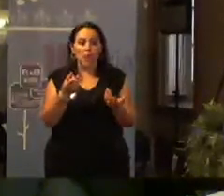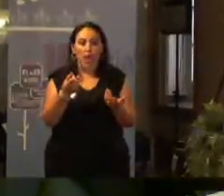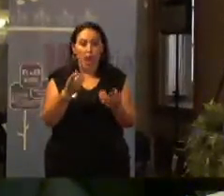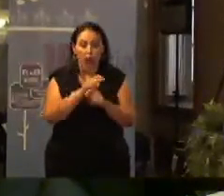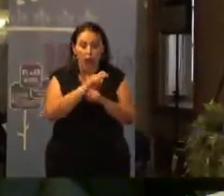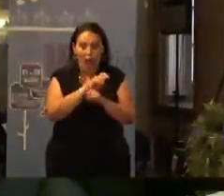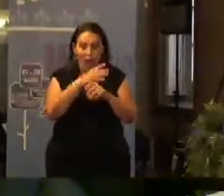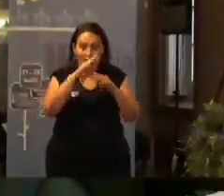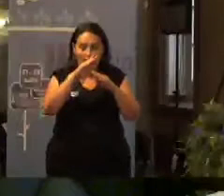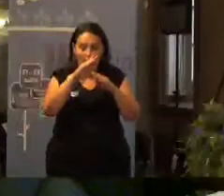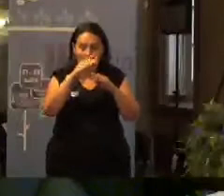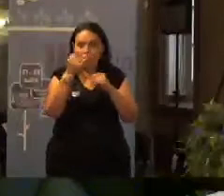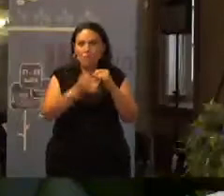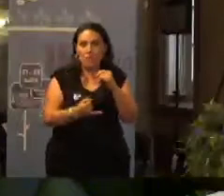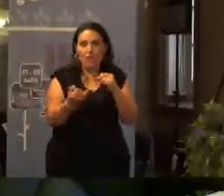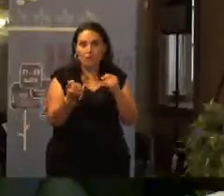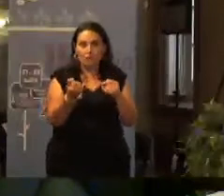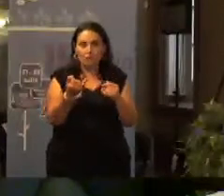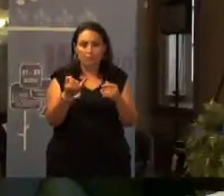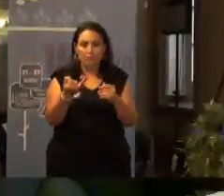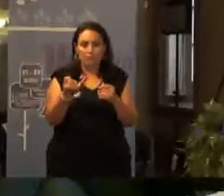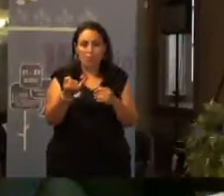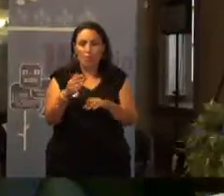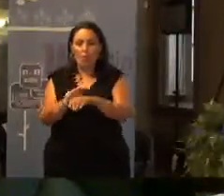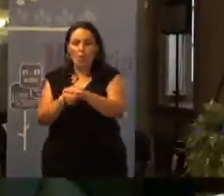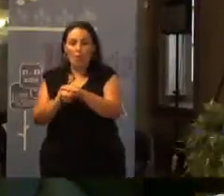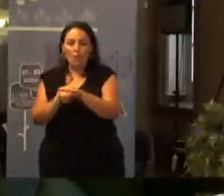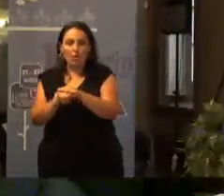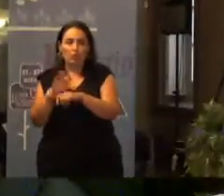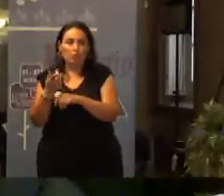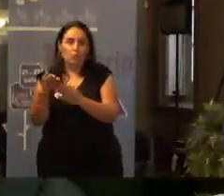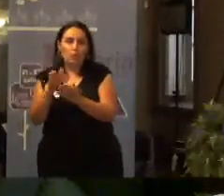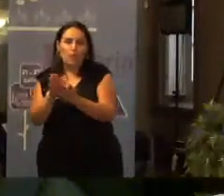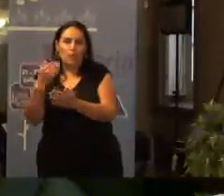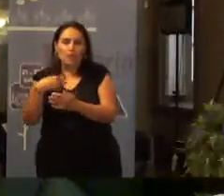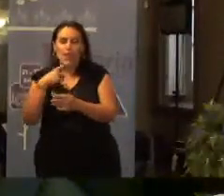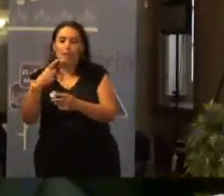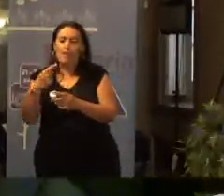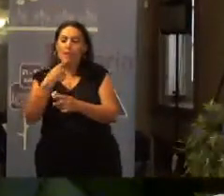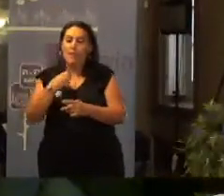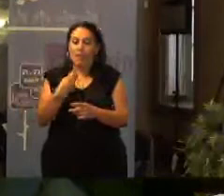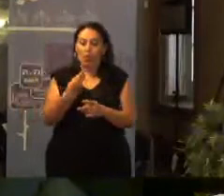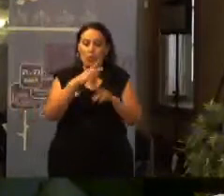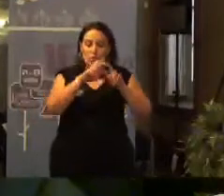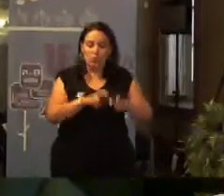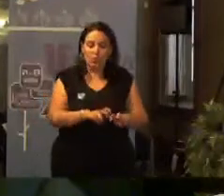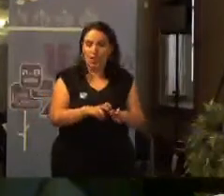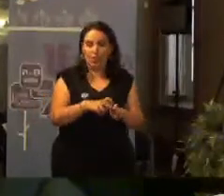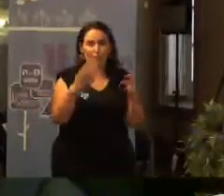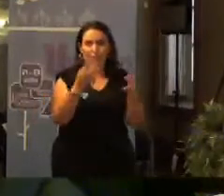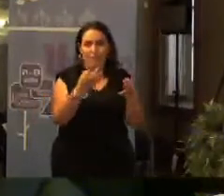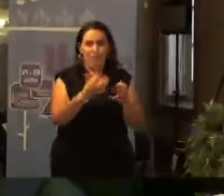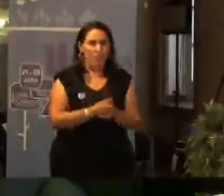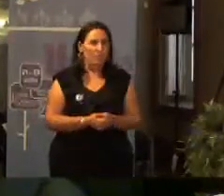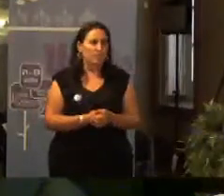estudiado por Antoni Domene, que era o gran amigo e falecido catedrático de Filosofía Política na Universidade de Barcelona.